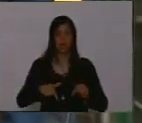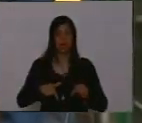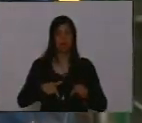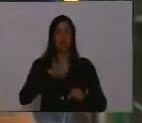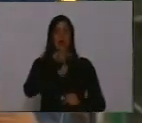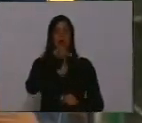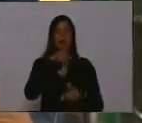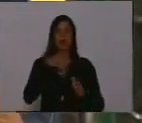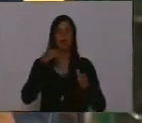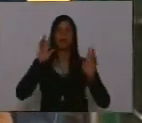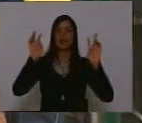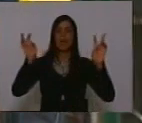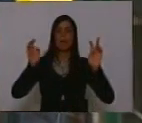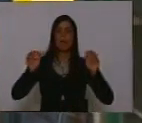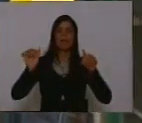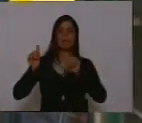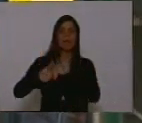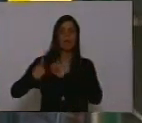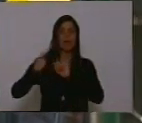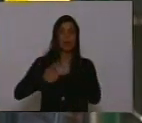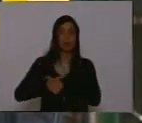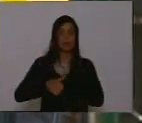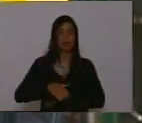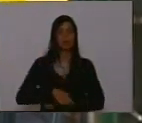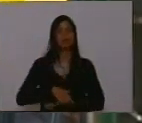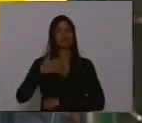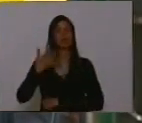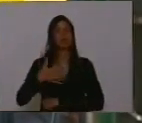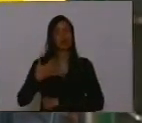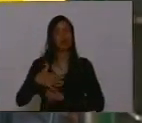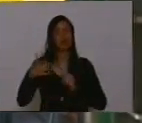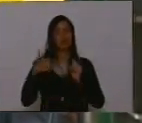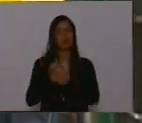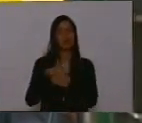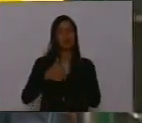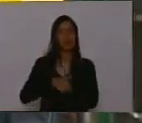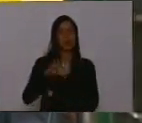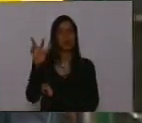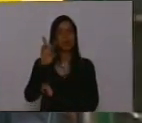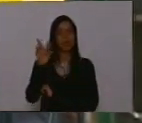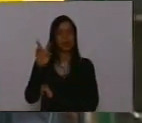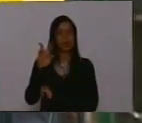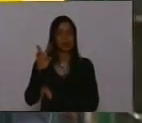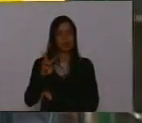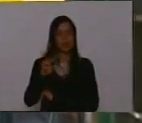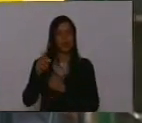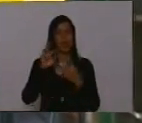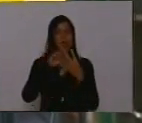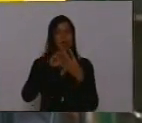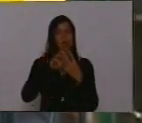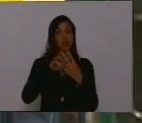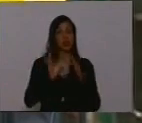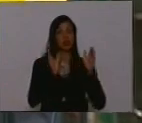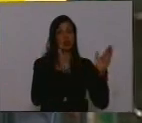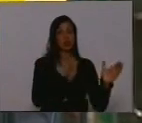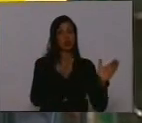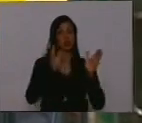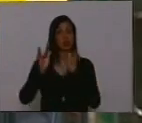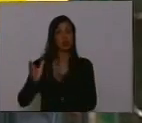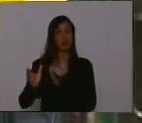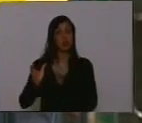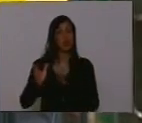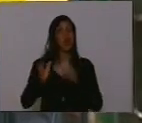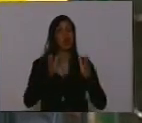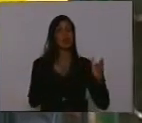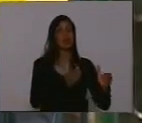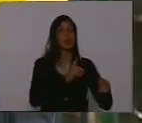del deporte. Sin duda alguna, decir el deporte en Venezuela es hablar de dos tiempos. Hablar en los